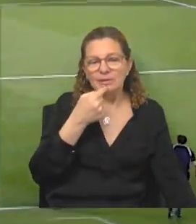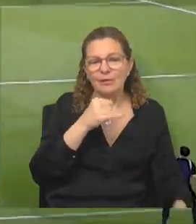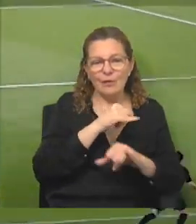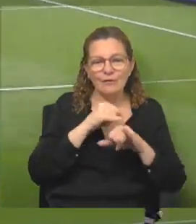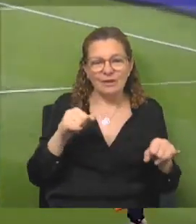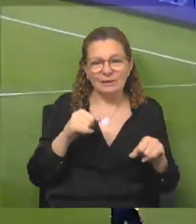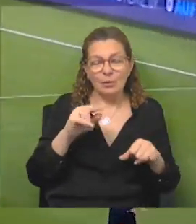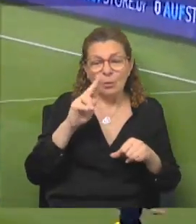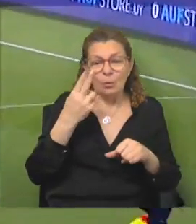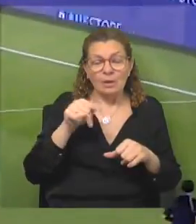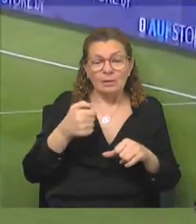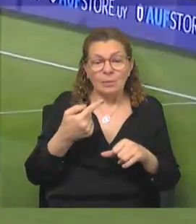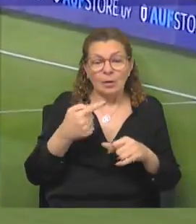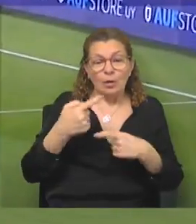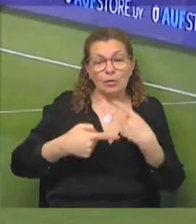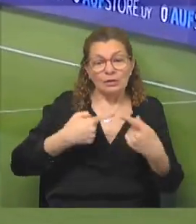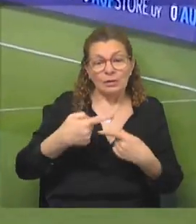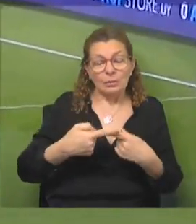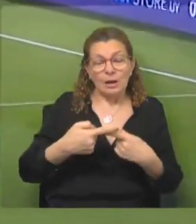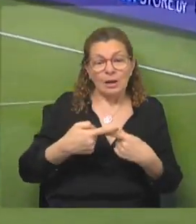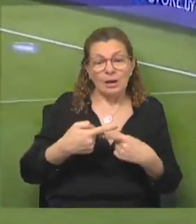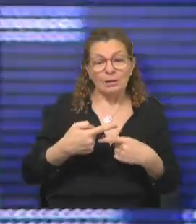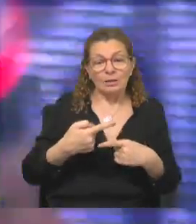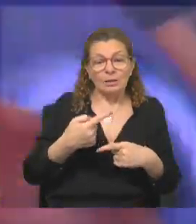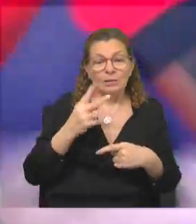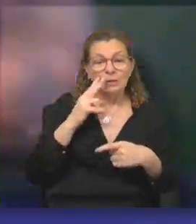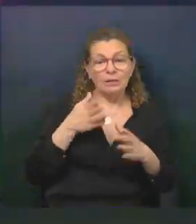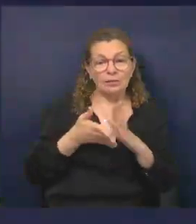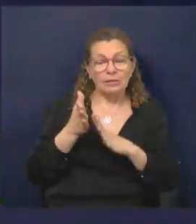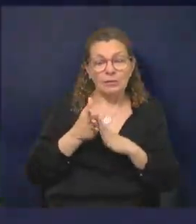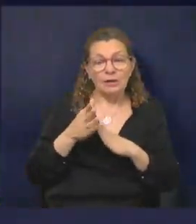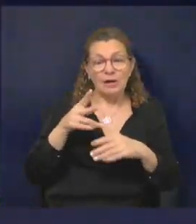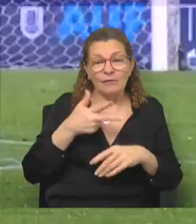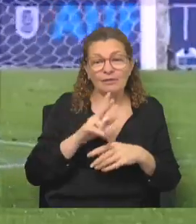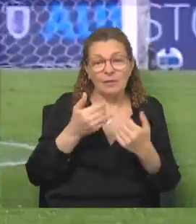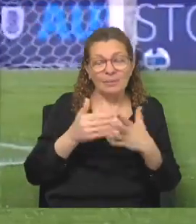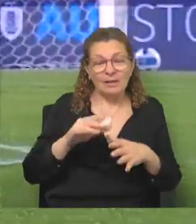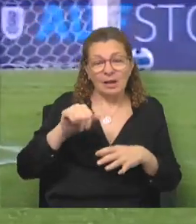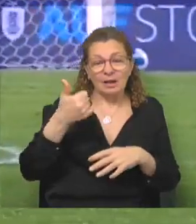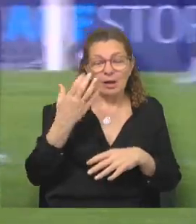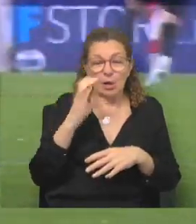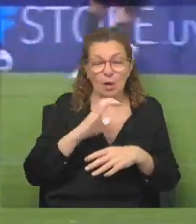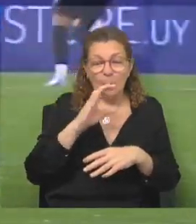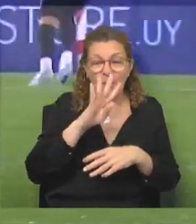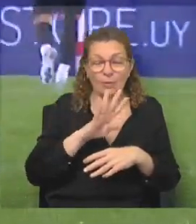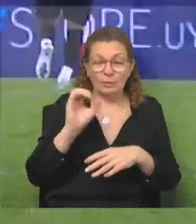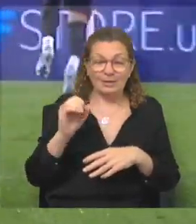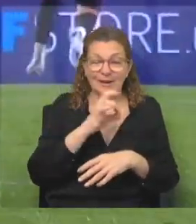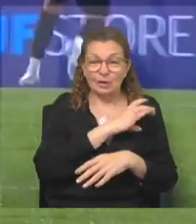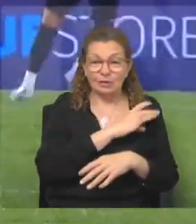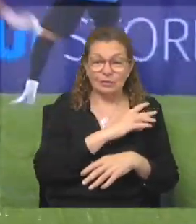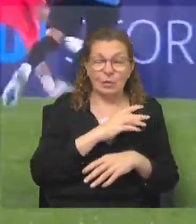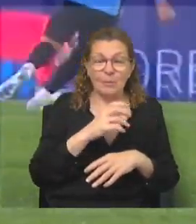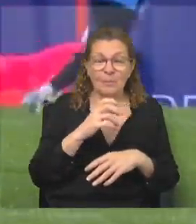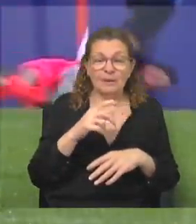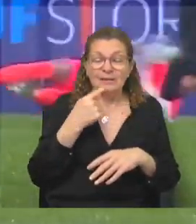final y luego continuaron cuando emprendieron rumbo al vestuario la fecha había comenzado con un triunfo de Colombia 4 a0 sobre chile Paraguay derrotó